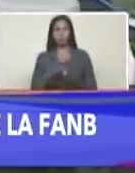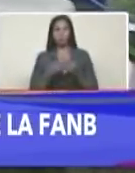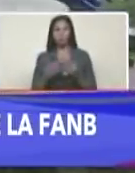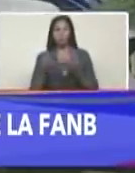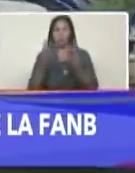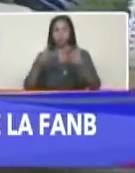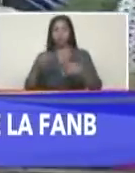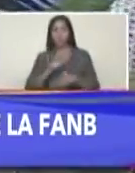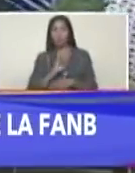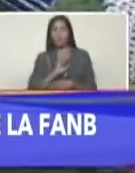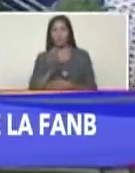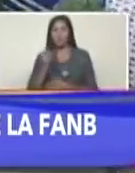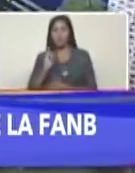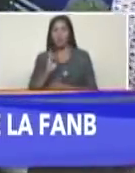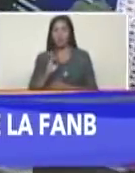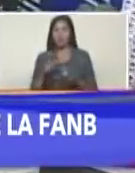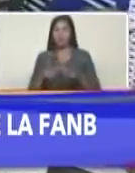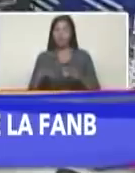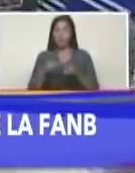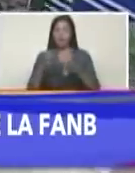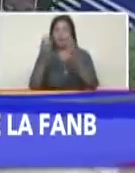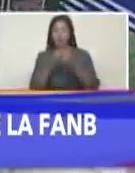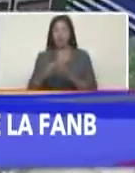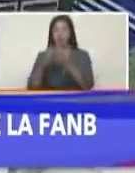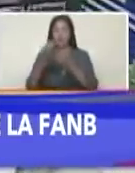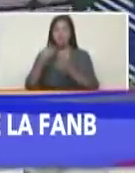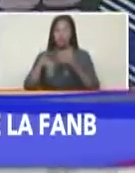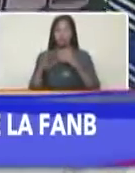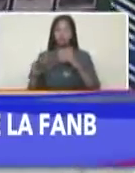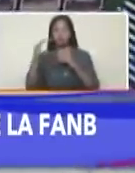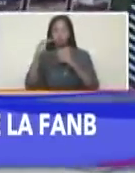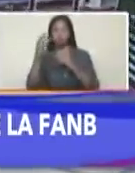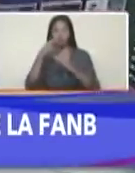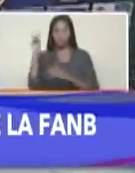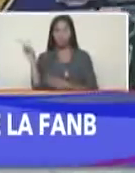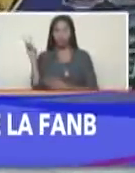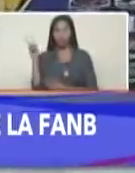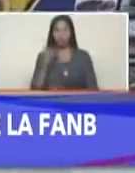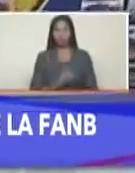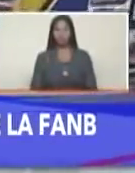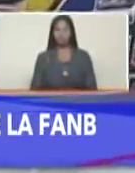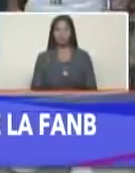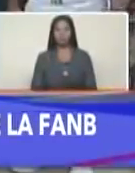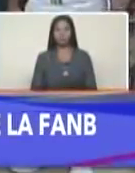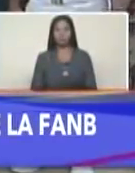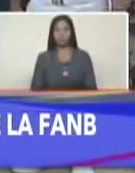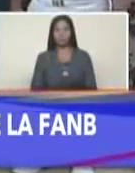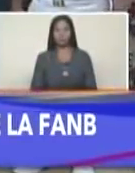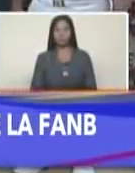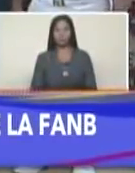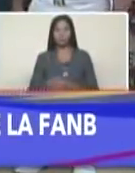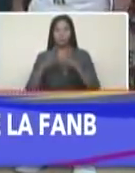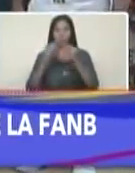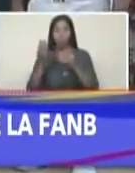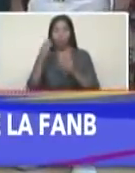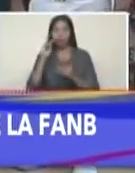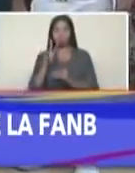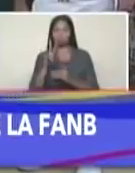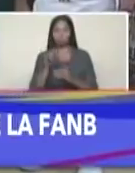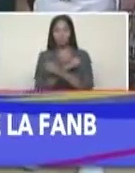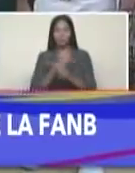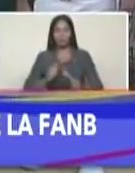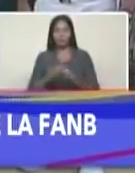producción popular, de la economía de gran escala en Venezuela. Todo el aparataje militar,